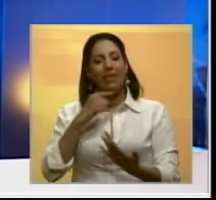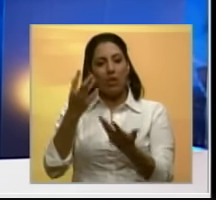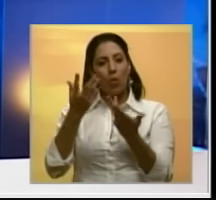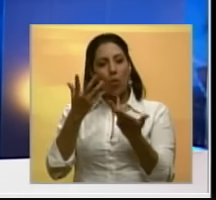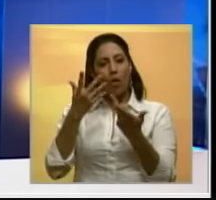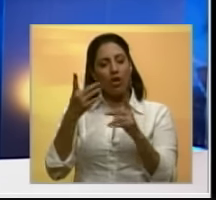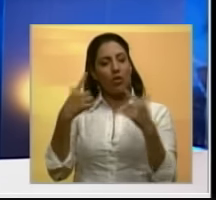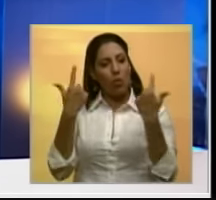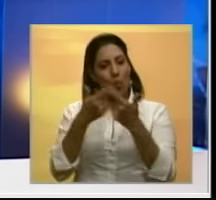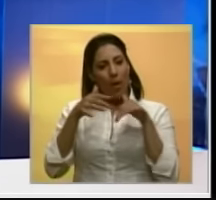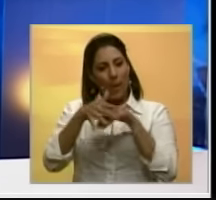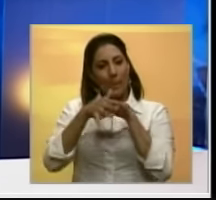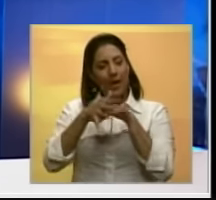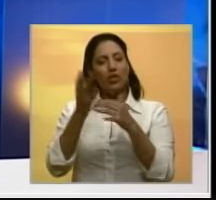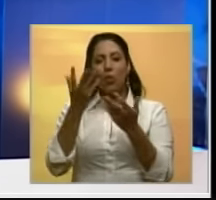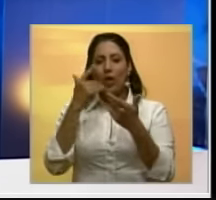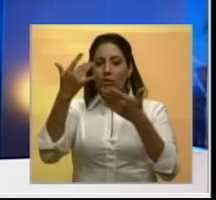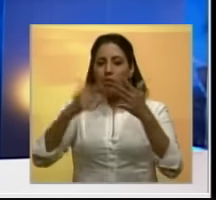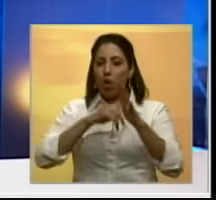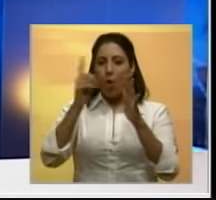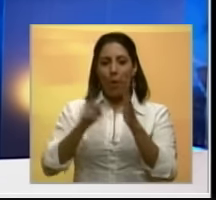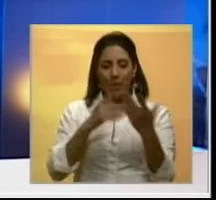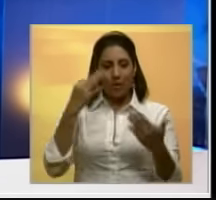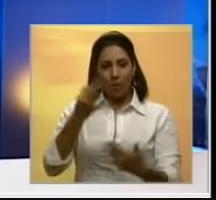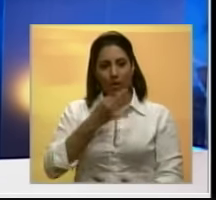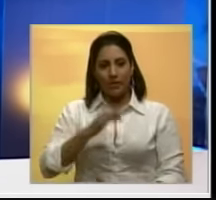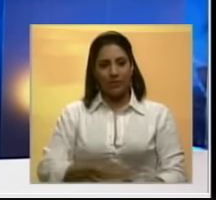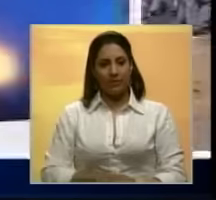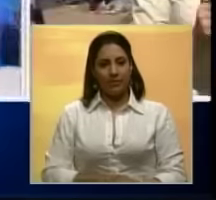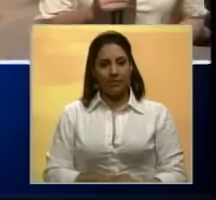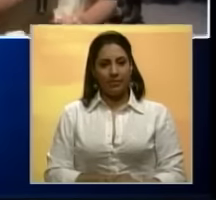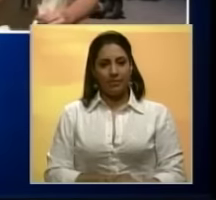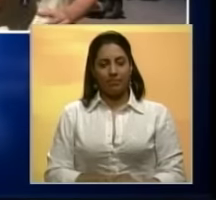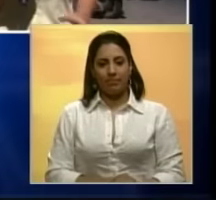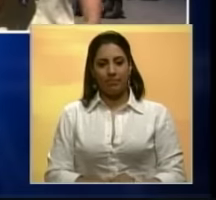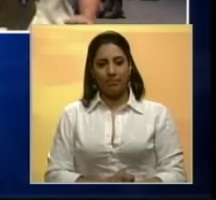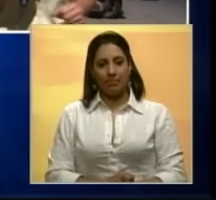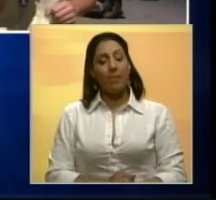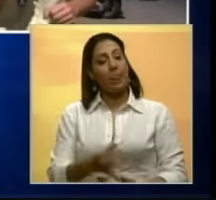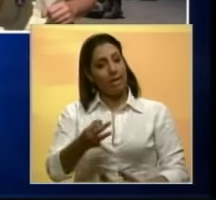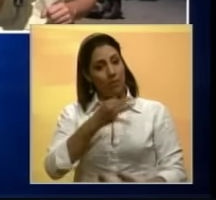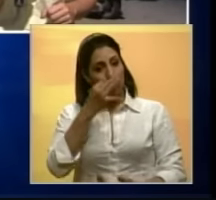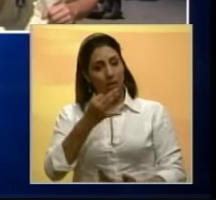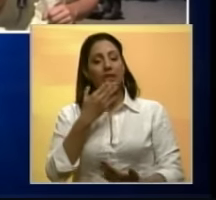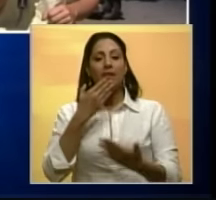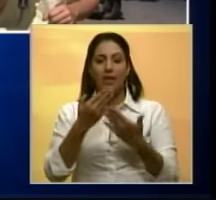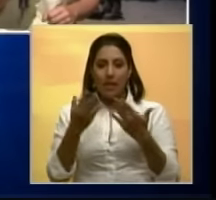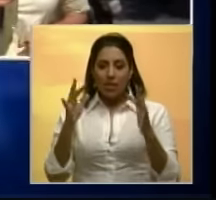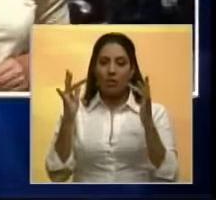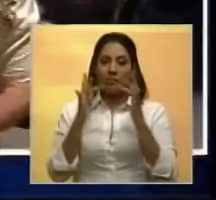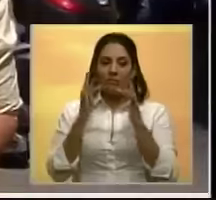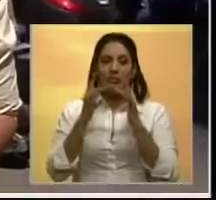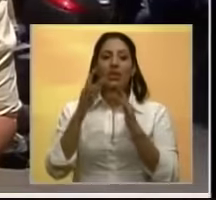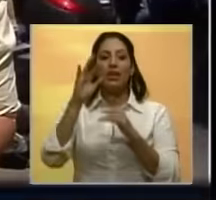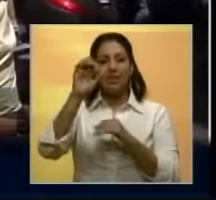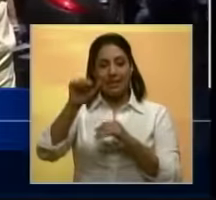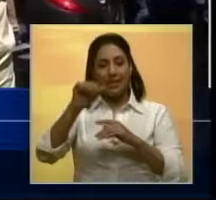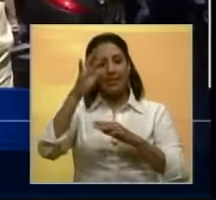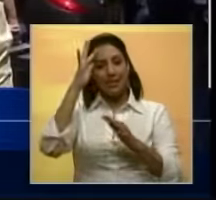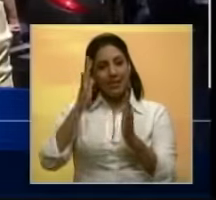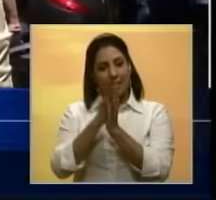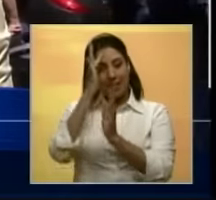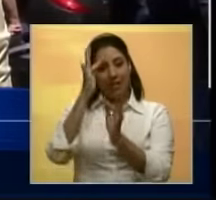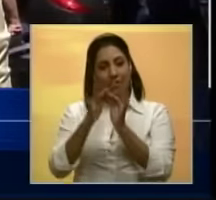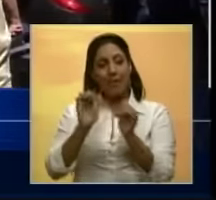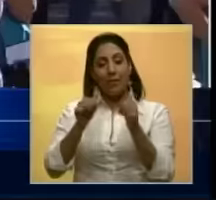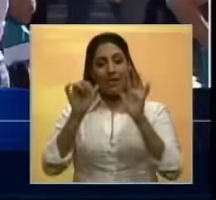desde este punto de concentración, nos informa. Buenas tardes, Diana. Buenas tardes, gracias por el contacto. Desde el distribuidor Santa Fe, a